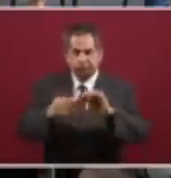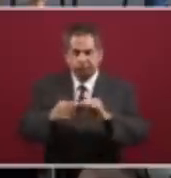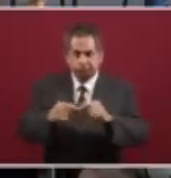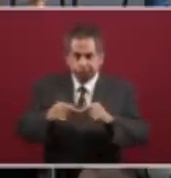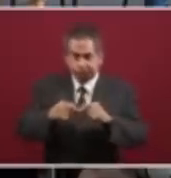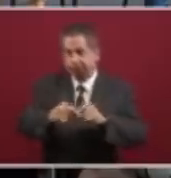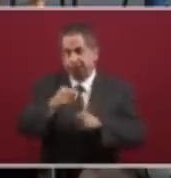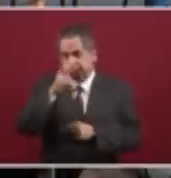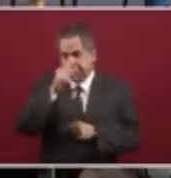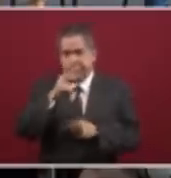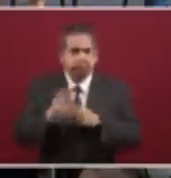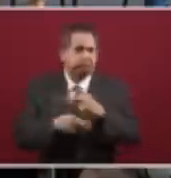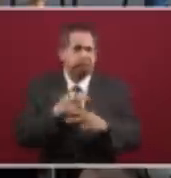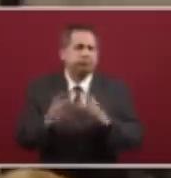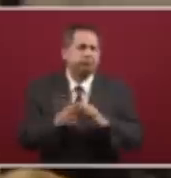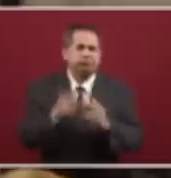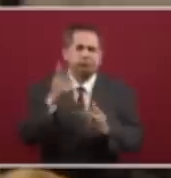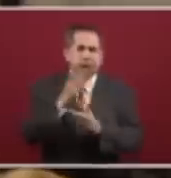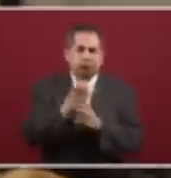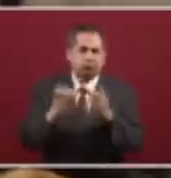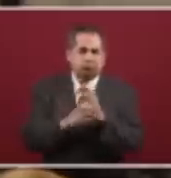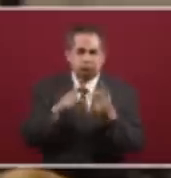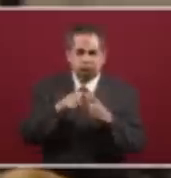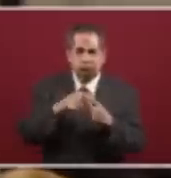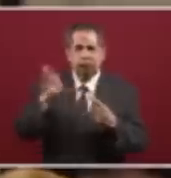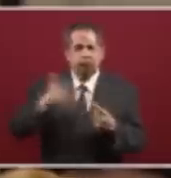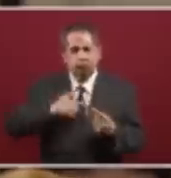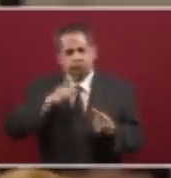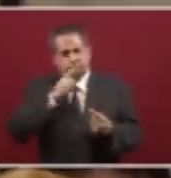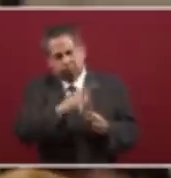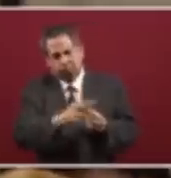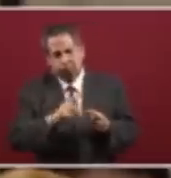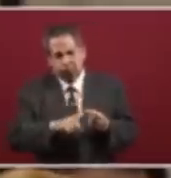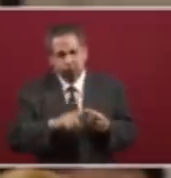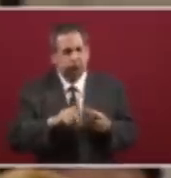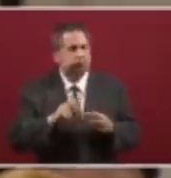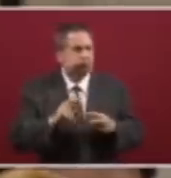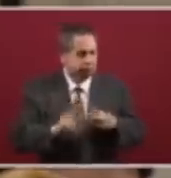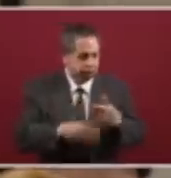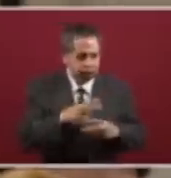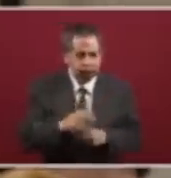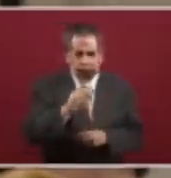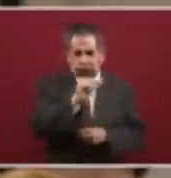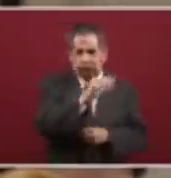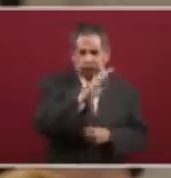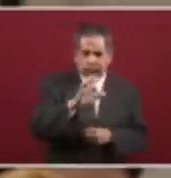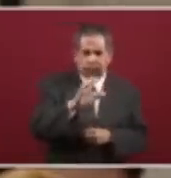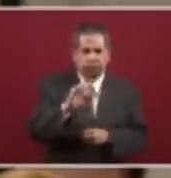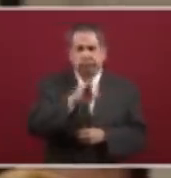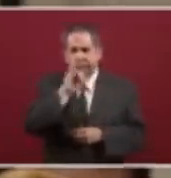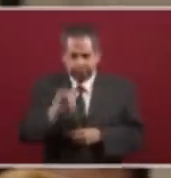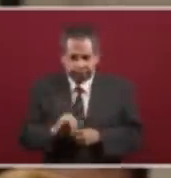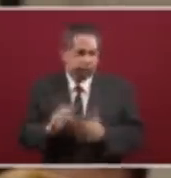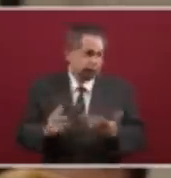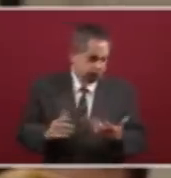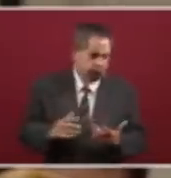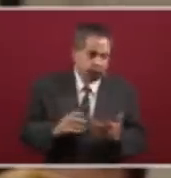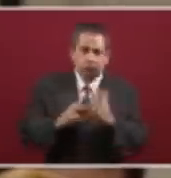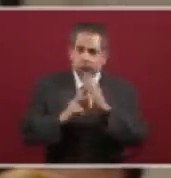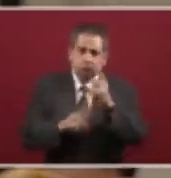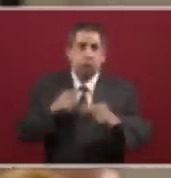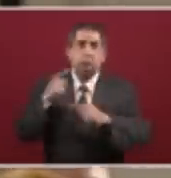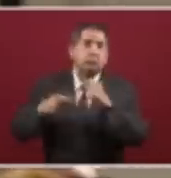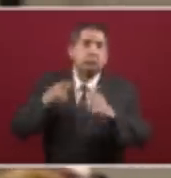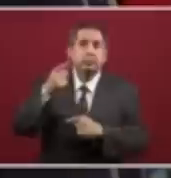espera en hermosillo tiene dos consignas a una ya le respondió que es la de a veces nunca más no queremos que esta situación se